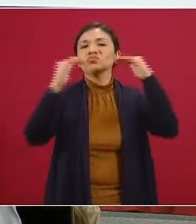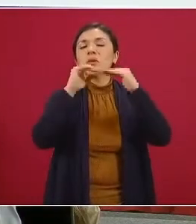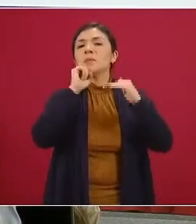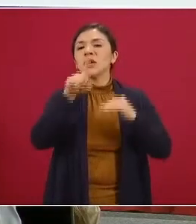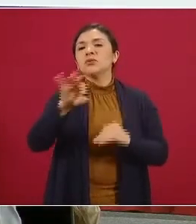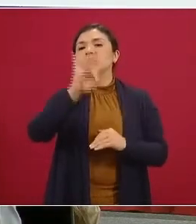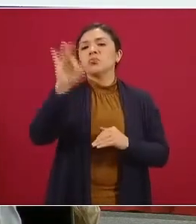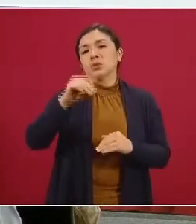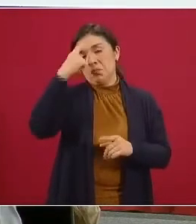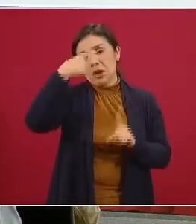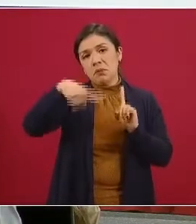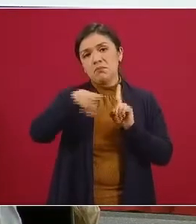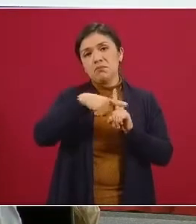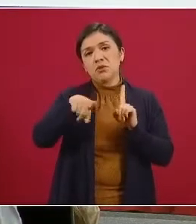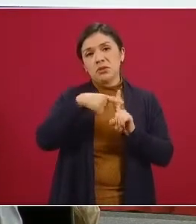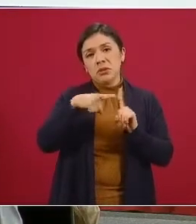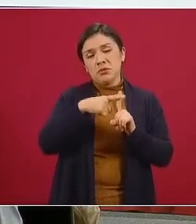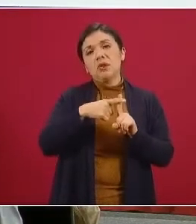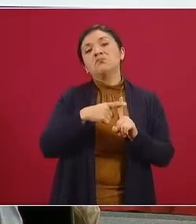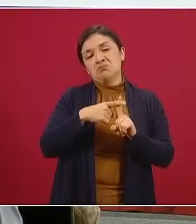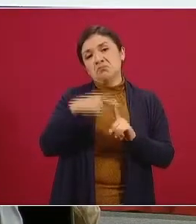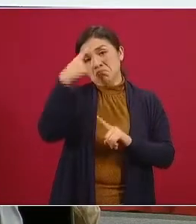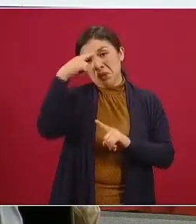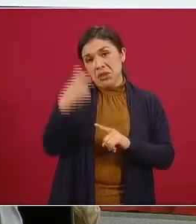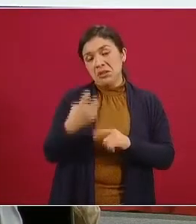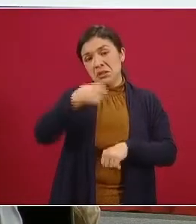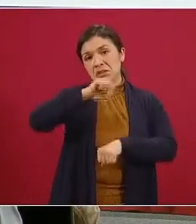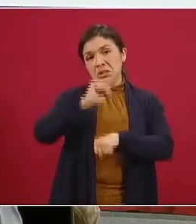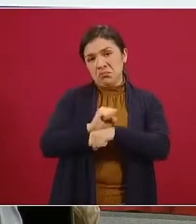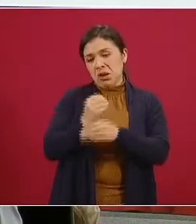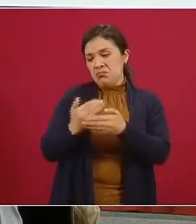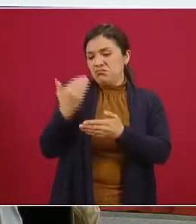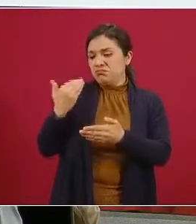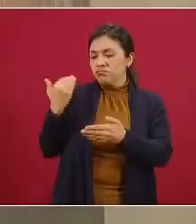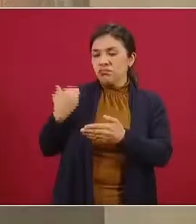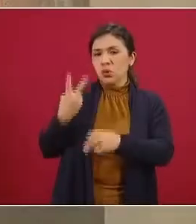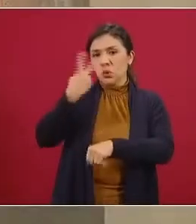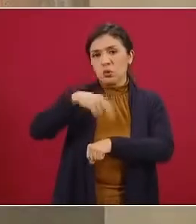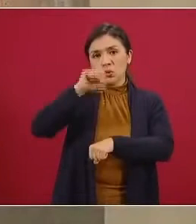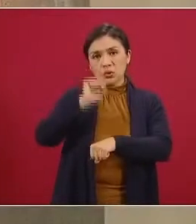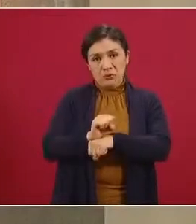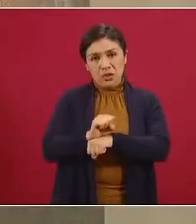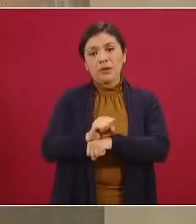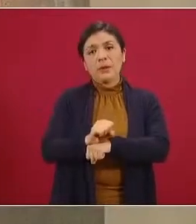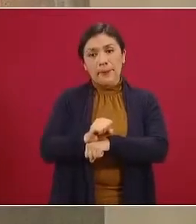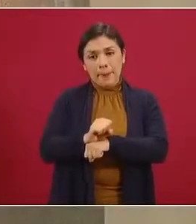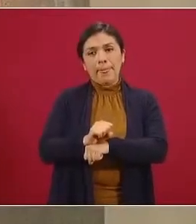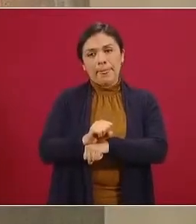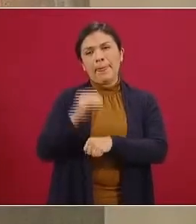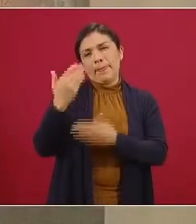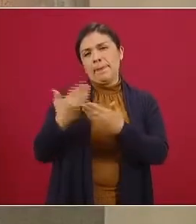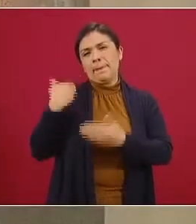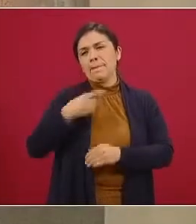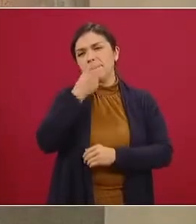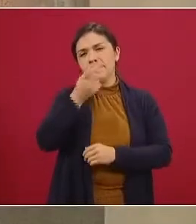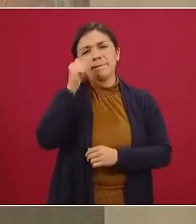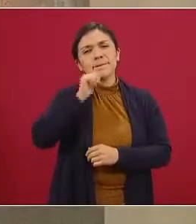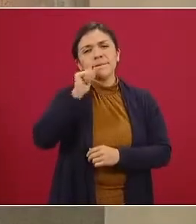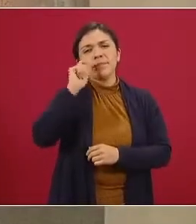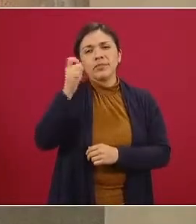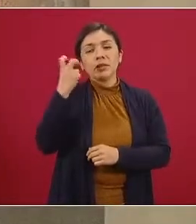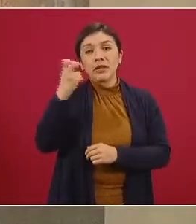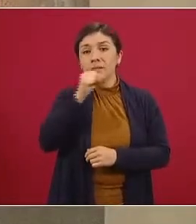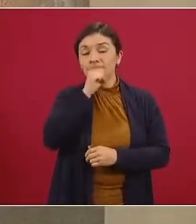porcentaje de positividad al menos a la semana o a las 2 semanas previas. Como hemos comentado siempre, también este